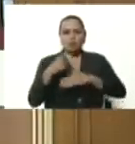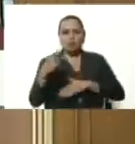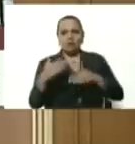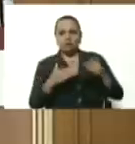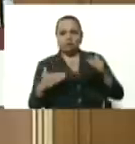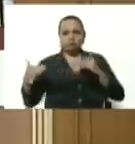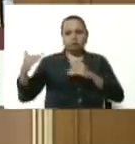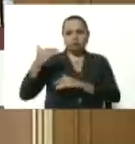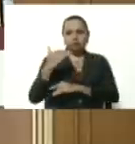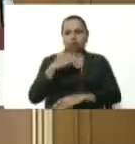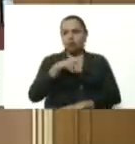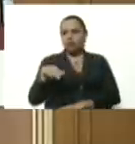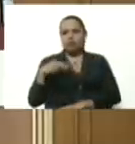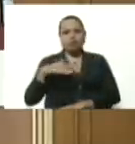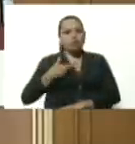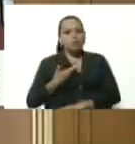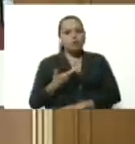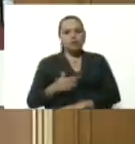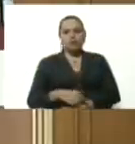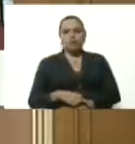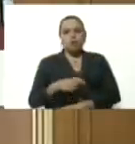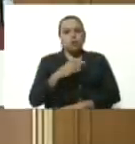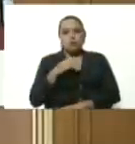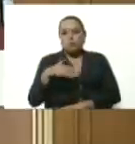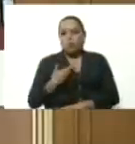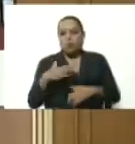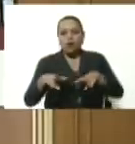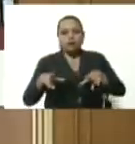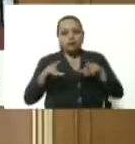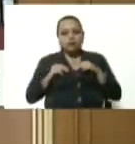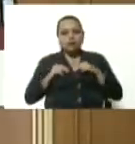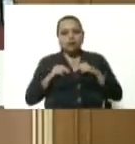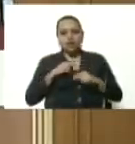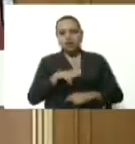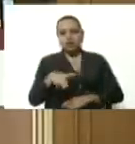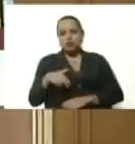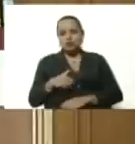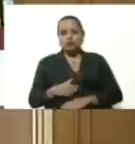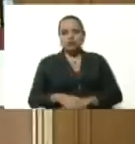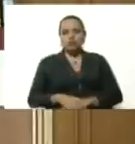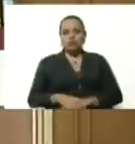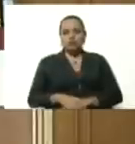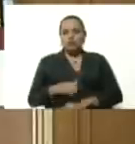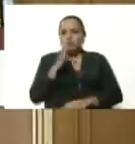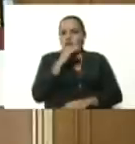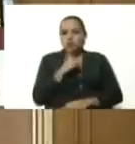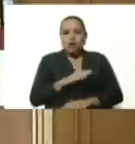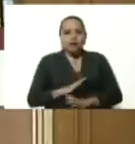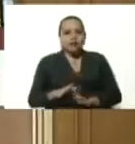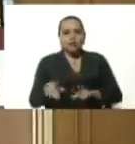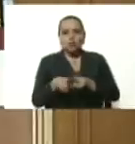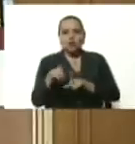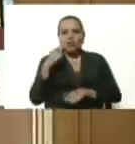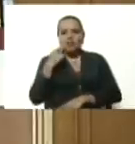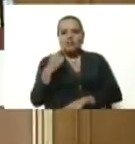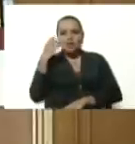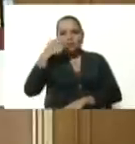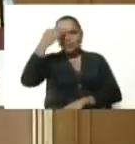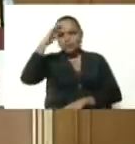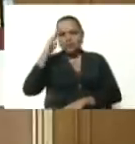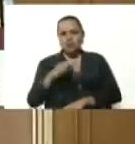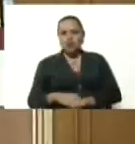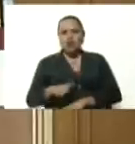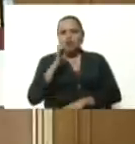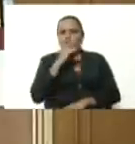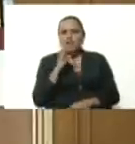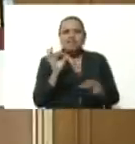al que nosotros no nos vamos a someter, y nosotros además no le tenemos, como decían los cubanos, ni una pizca